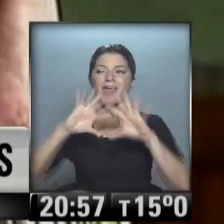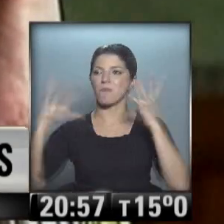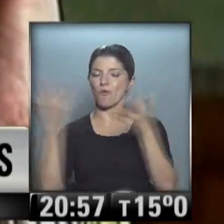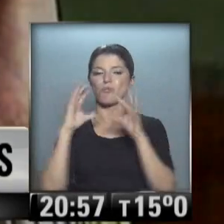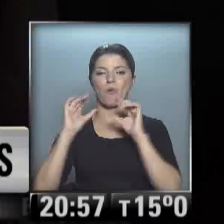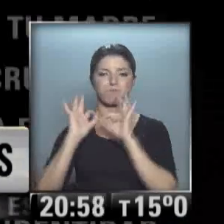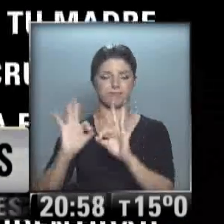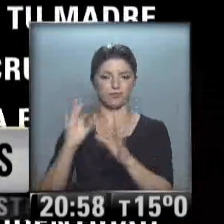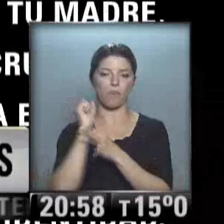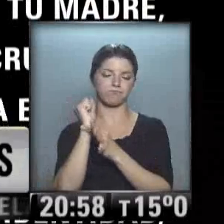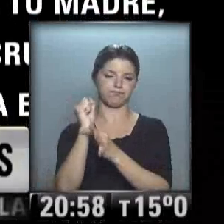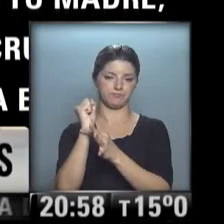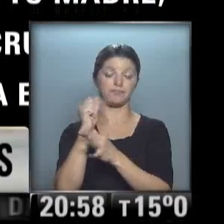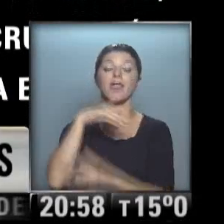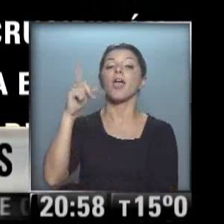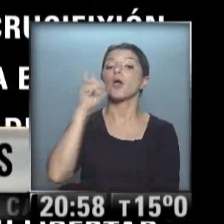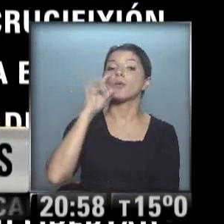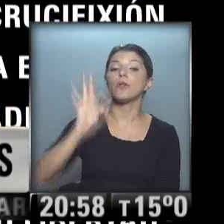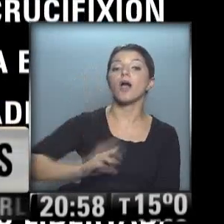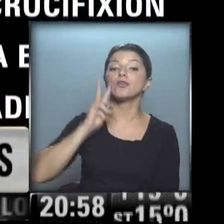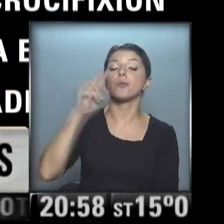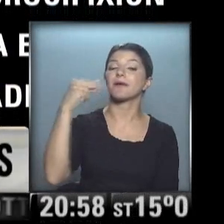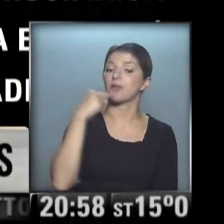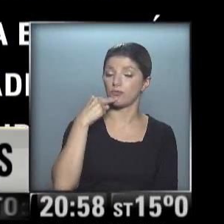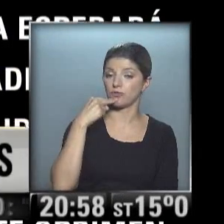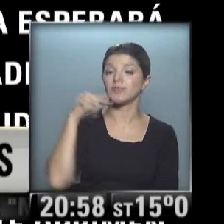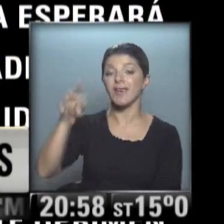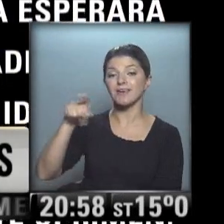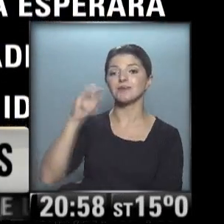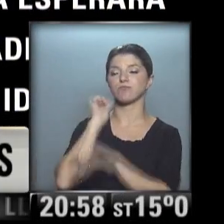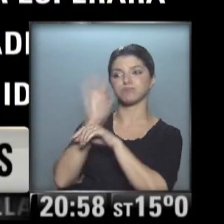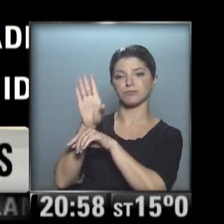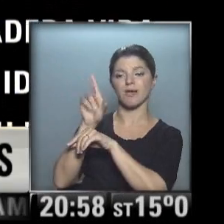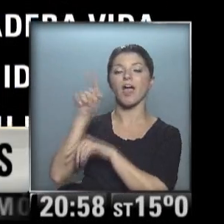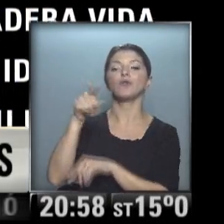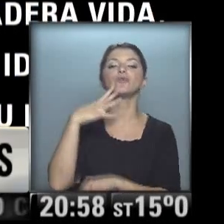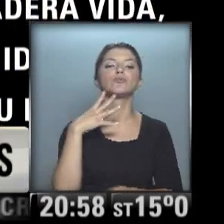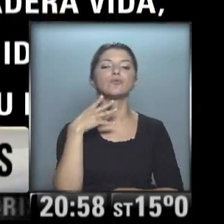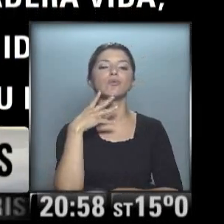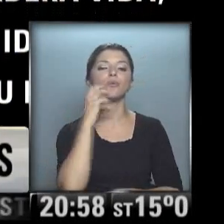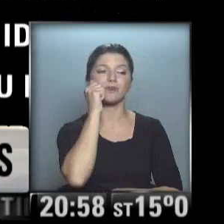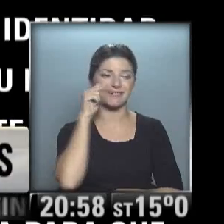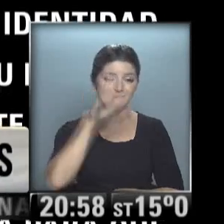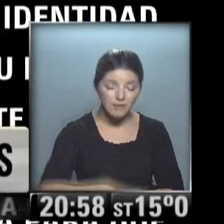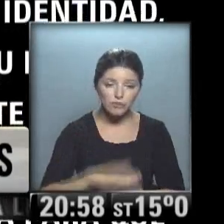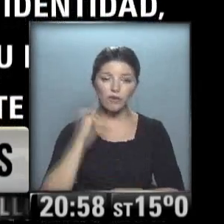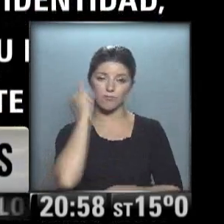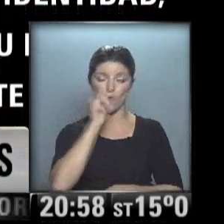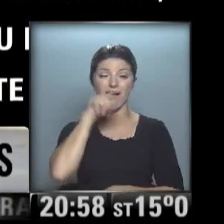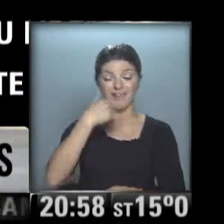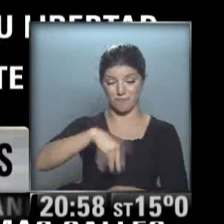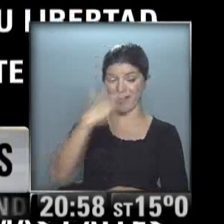mundo. En junio de 2011, Estela le envió un mensaje a su nieto. Cumplía